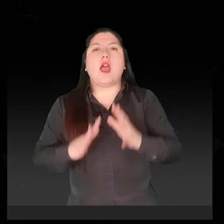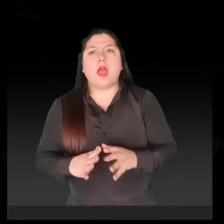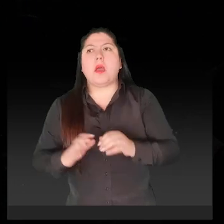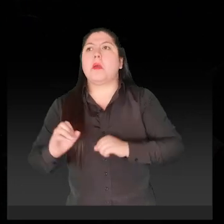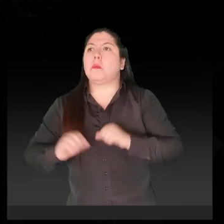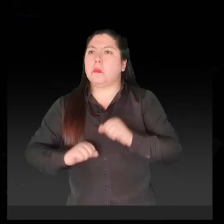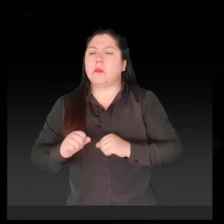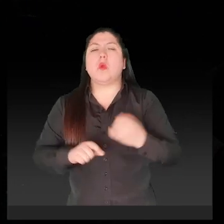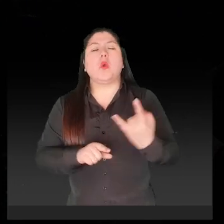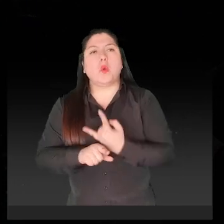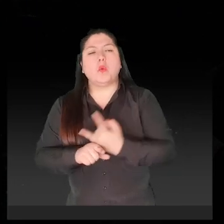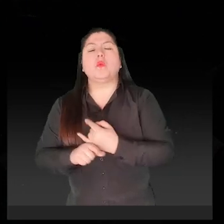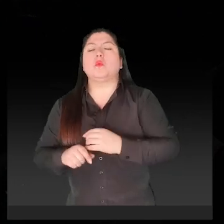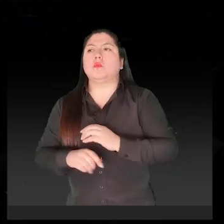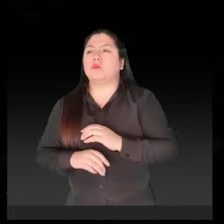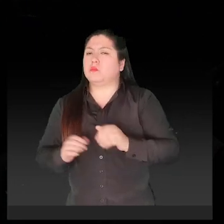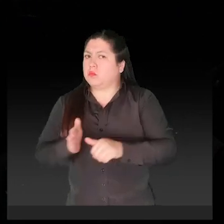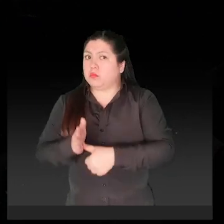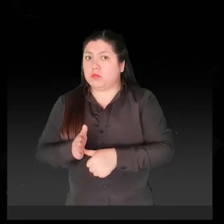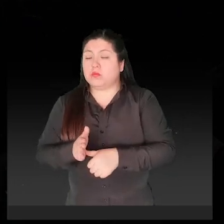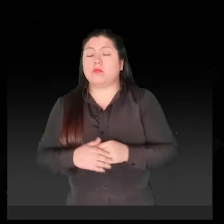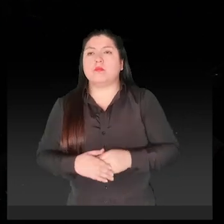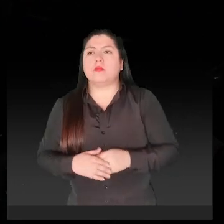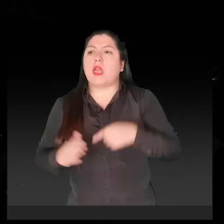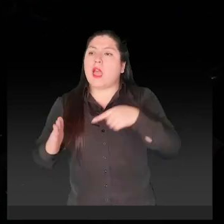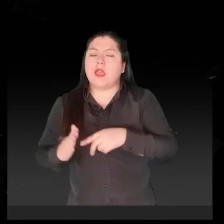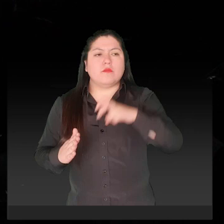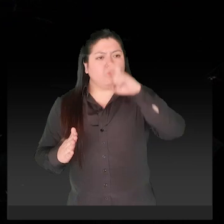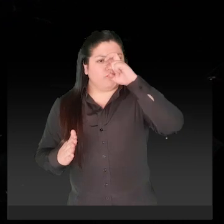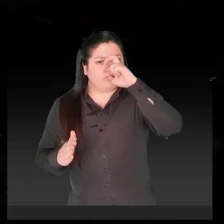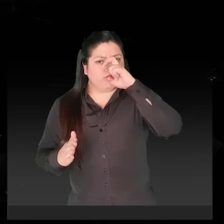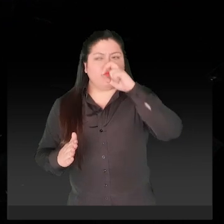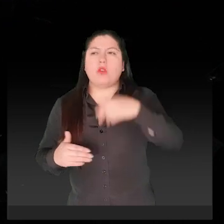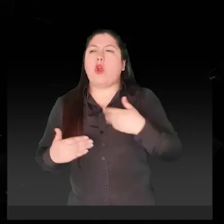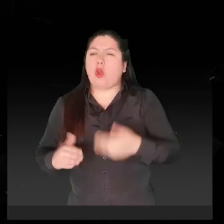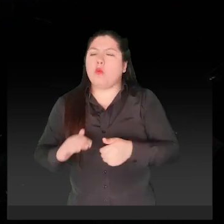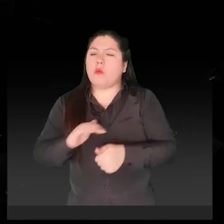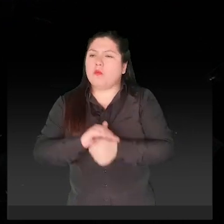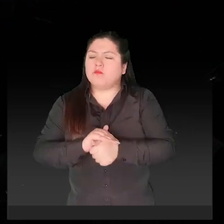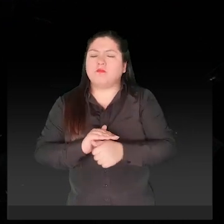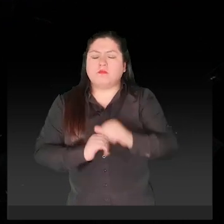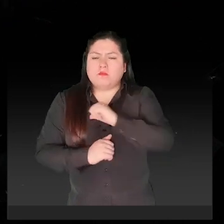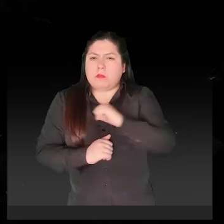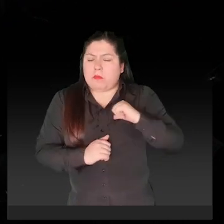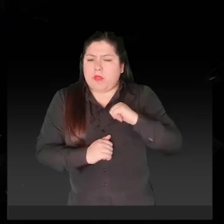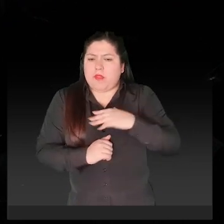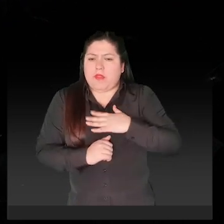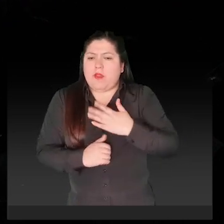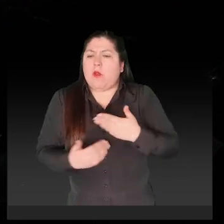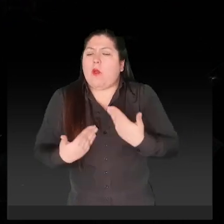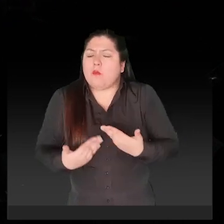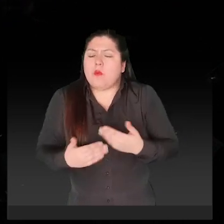es la activación, en la que tendrá las indicaciones de las posibilidades de esta cédula. Estableceremos los